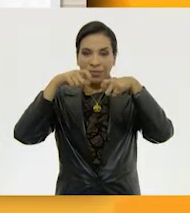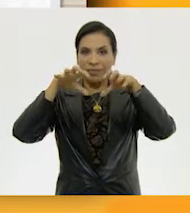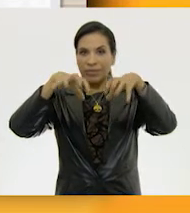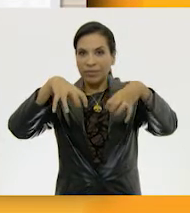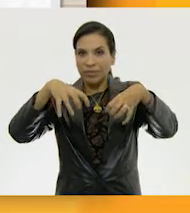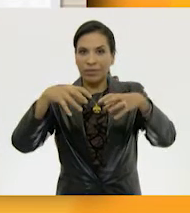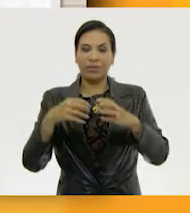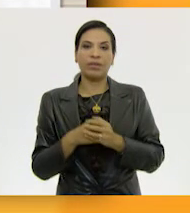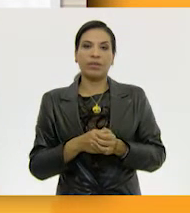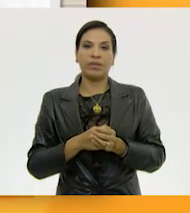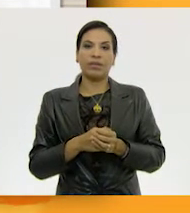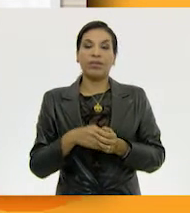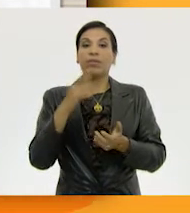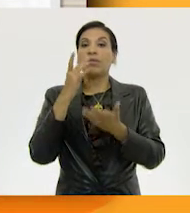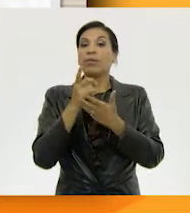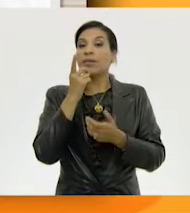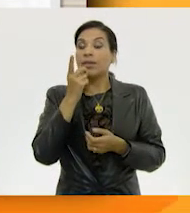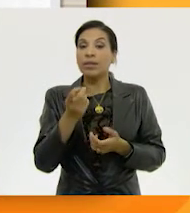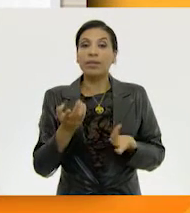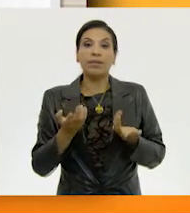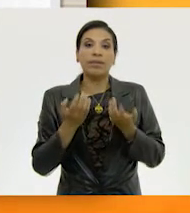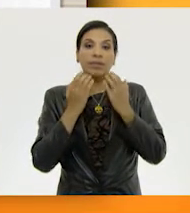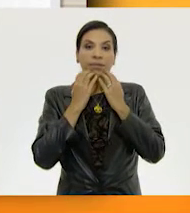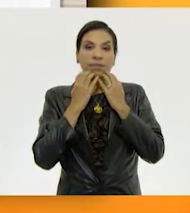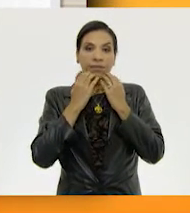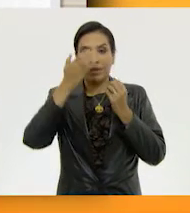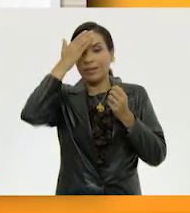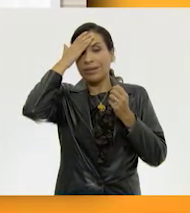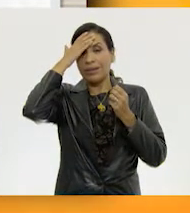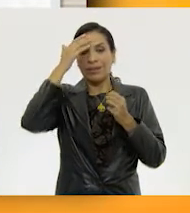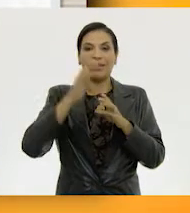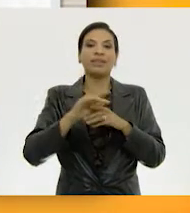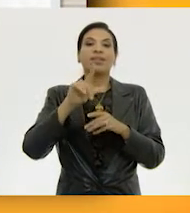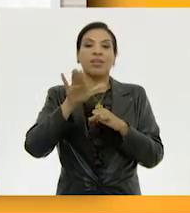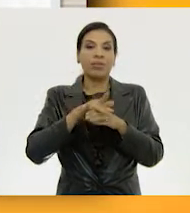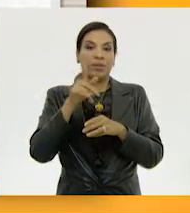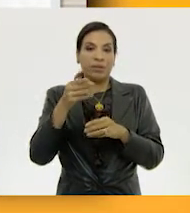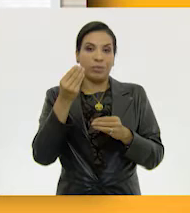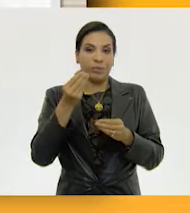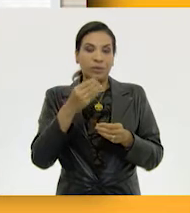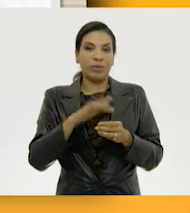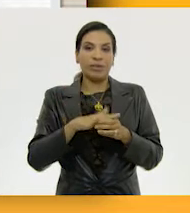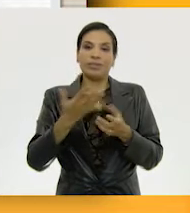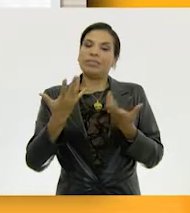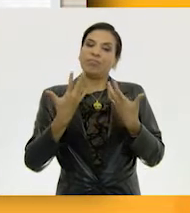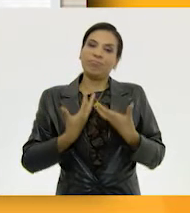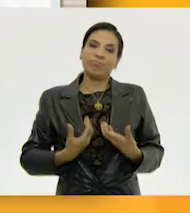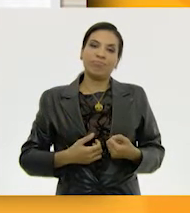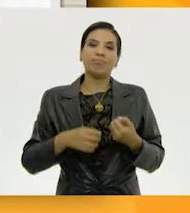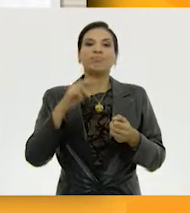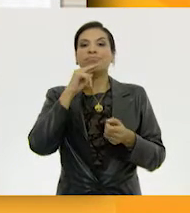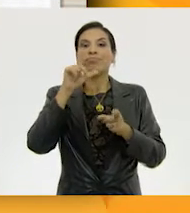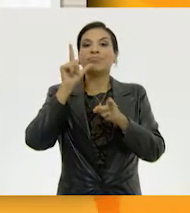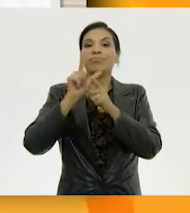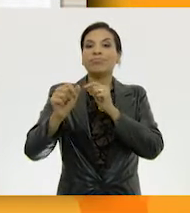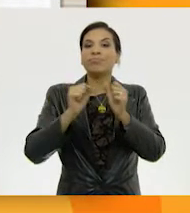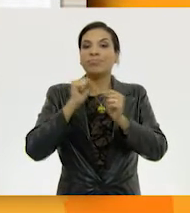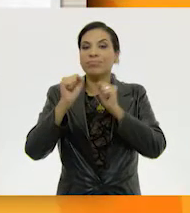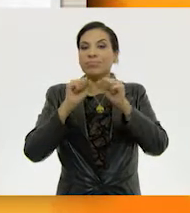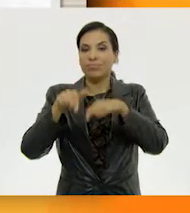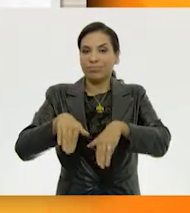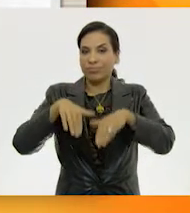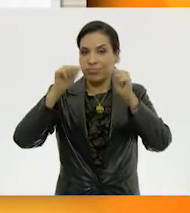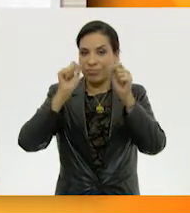Grúfalo y solo dijo: ¡caramba! Y con enorme desconsuelo se fue corriendo a